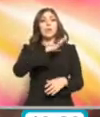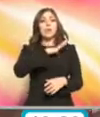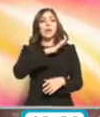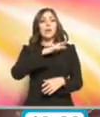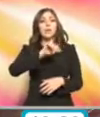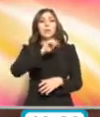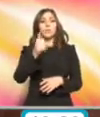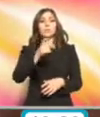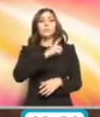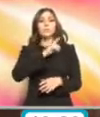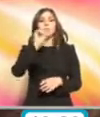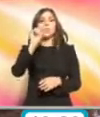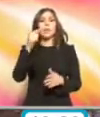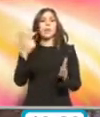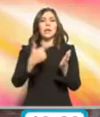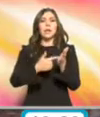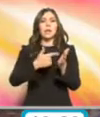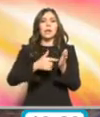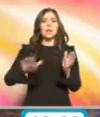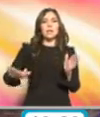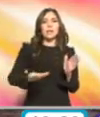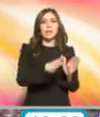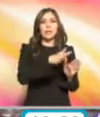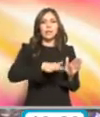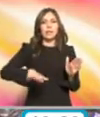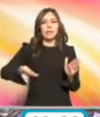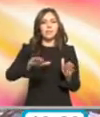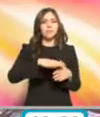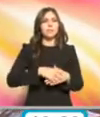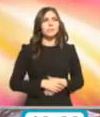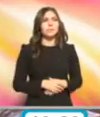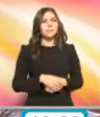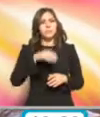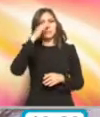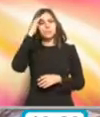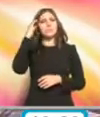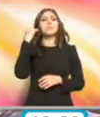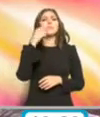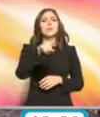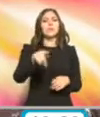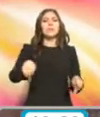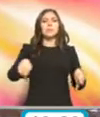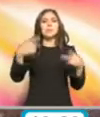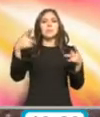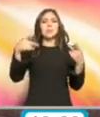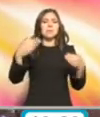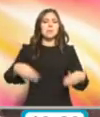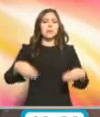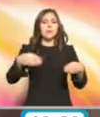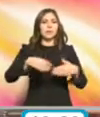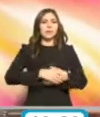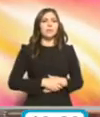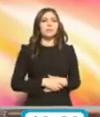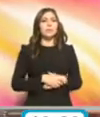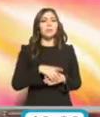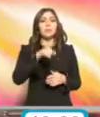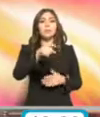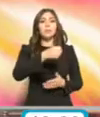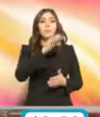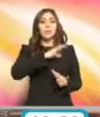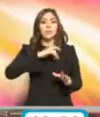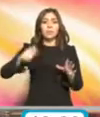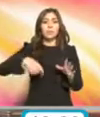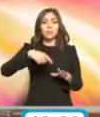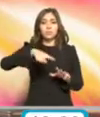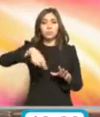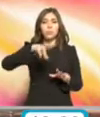póngale una capita de aceite para que no se vaya a quedar. Aparte, esto los venden en el ¿Podría mercado. batir esto con batidora? ¿O No. tiene que ser con la mano? Con la ¿Tiene que ser mano,